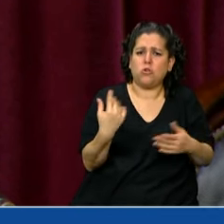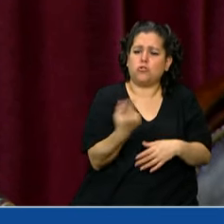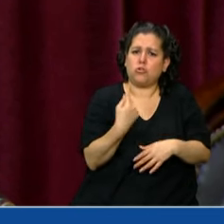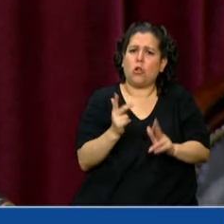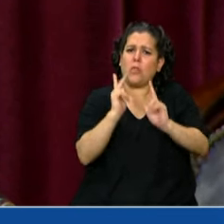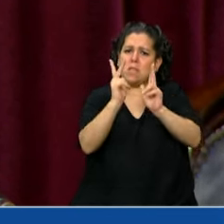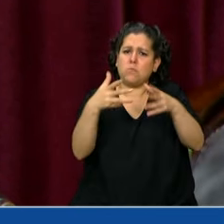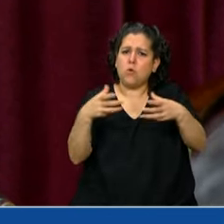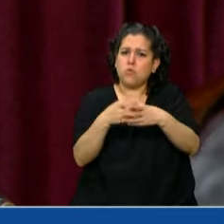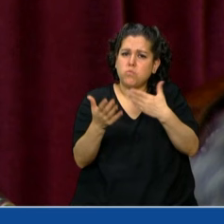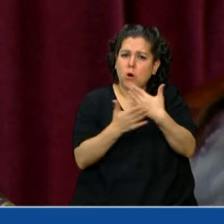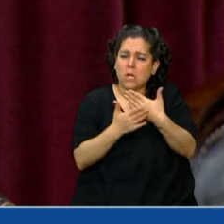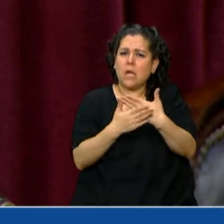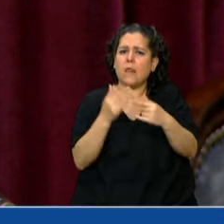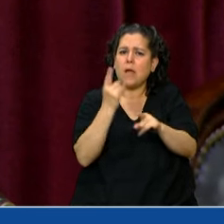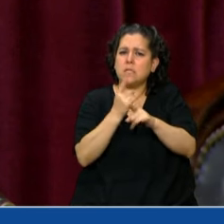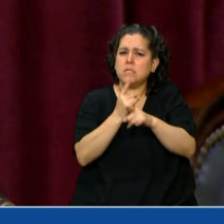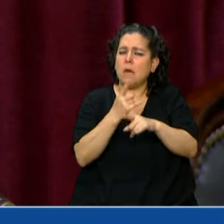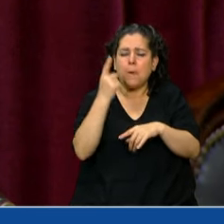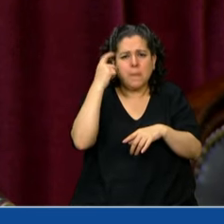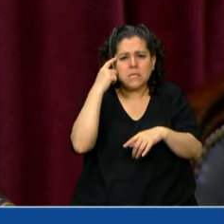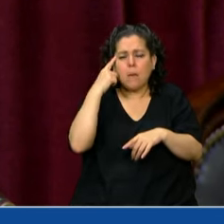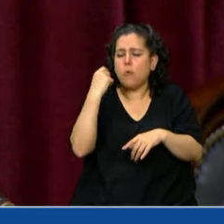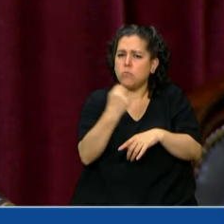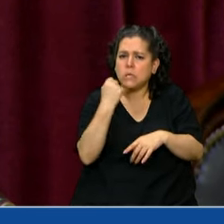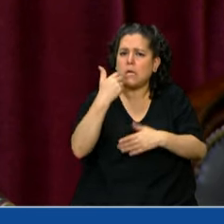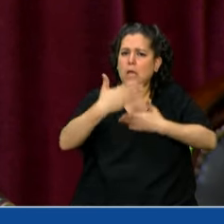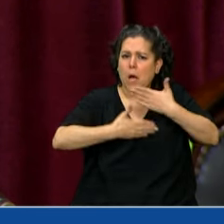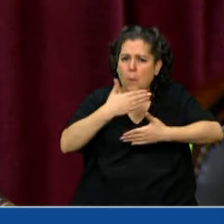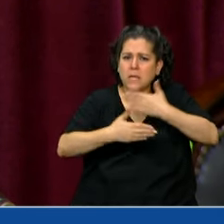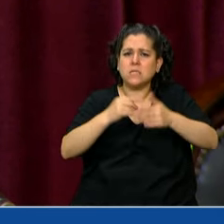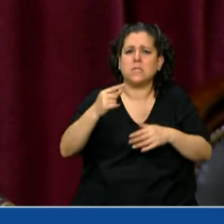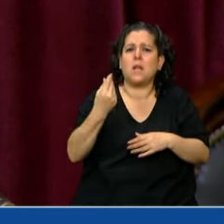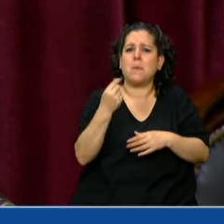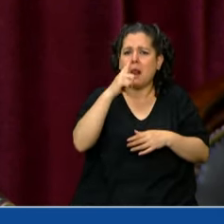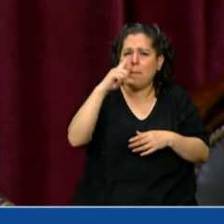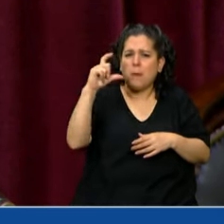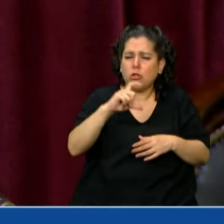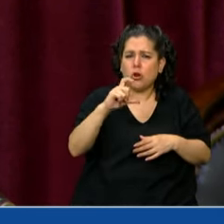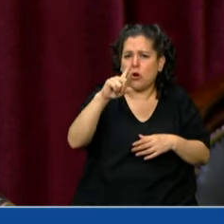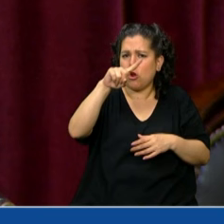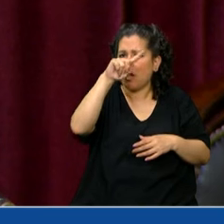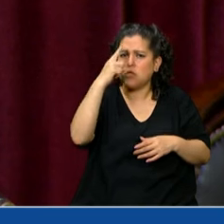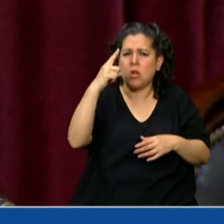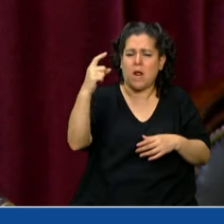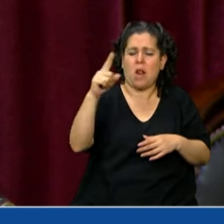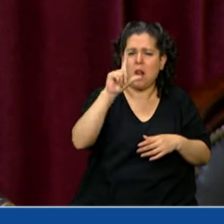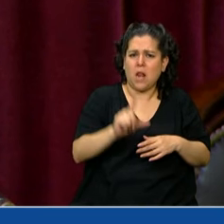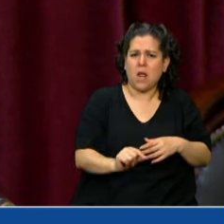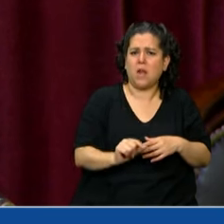planteado la necesidad de avanzar en una nacionalización integral de todos los recursos